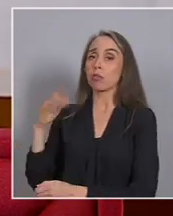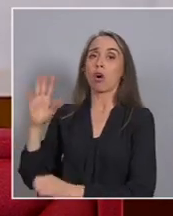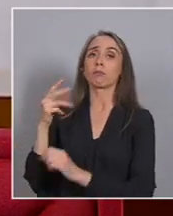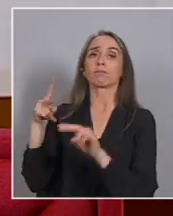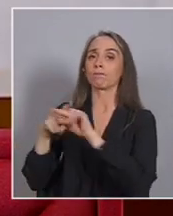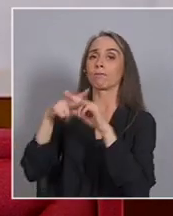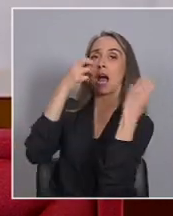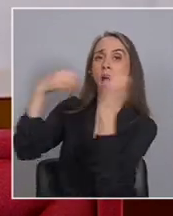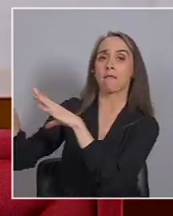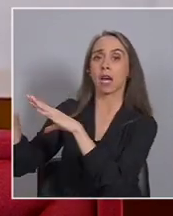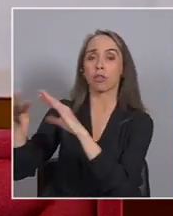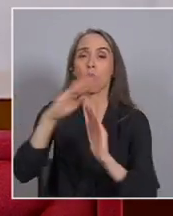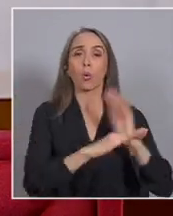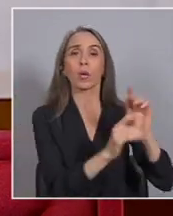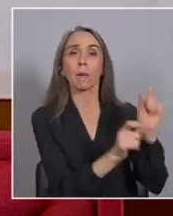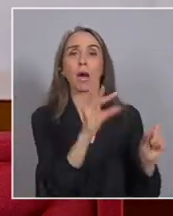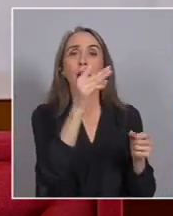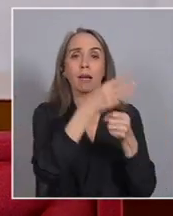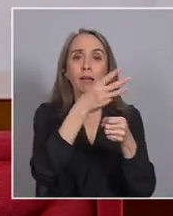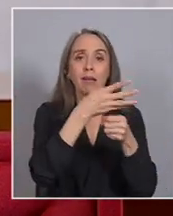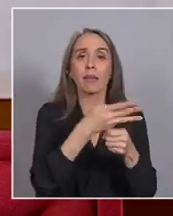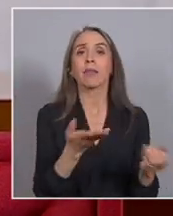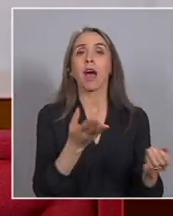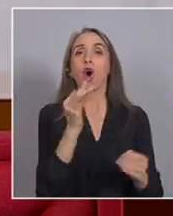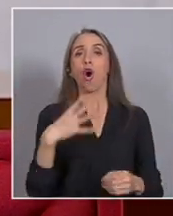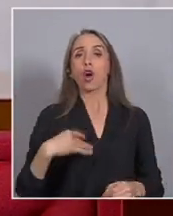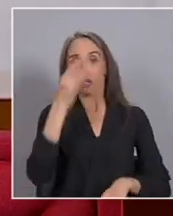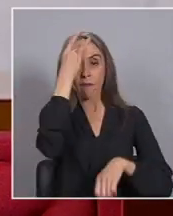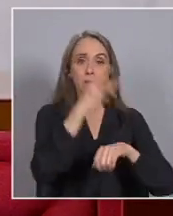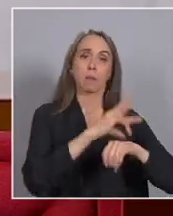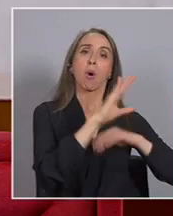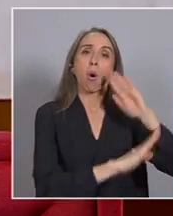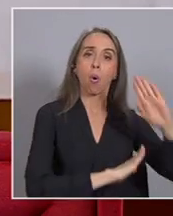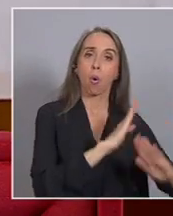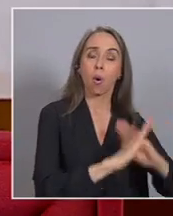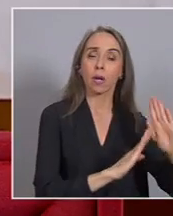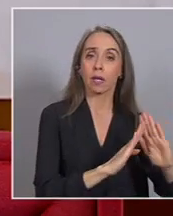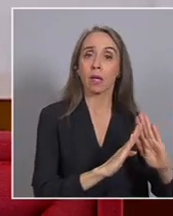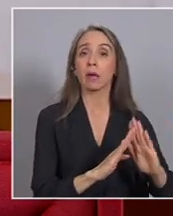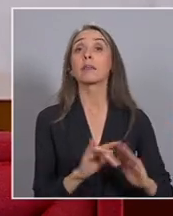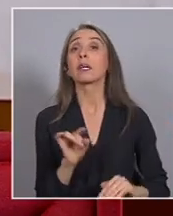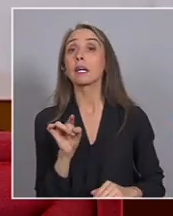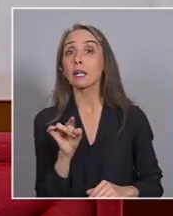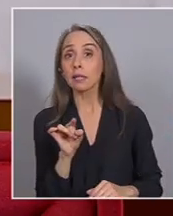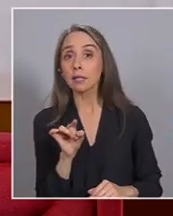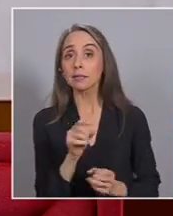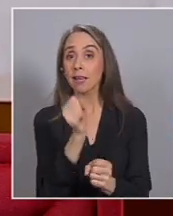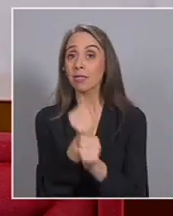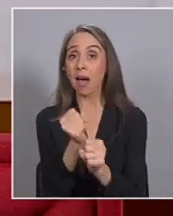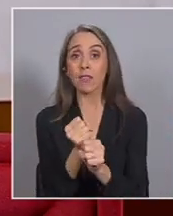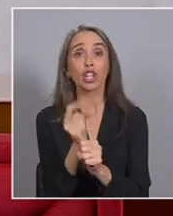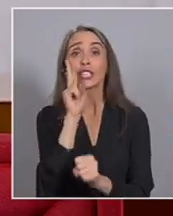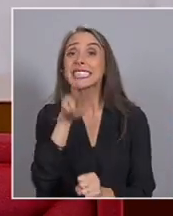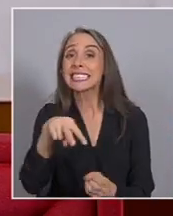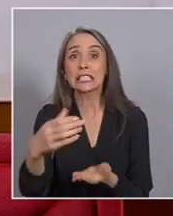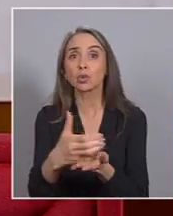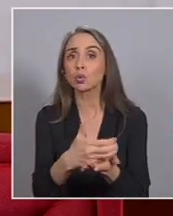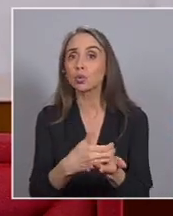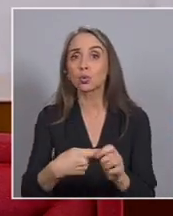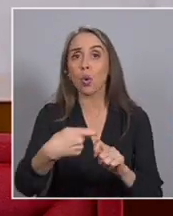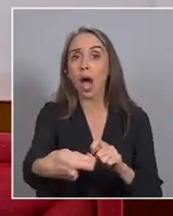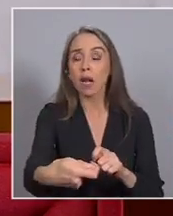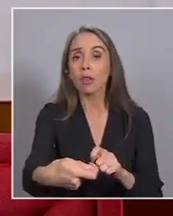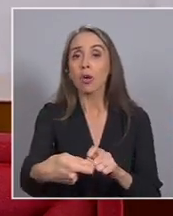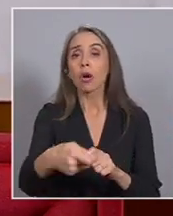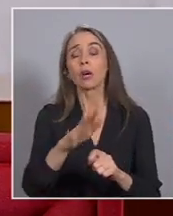cuidar a sus personas mayores o a sus hijos enfermos. Y ese trabajo no remunerado